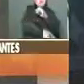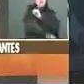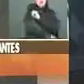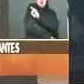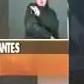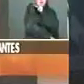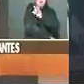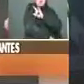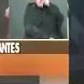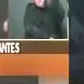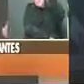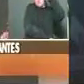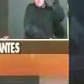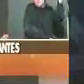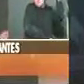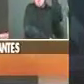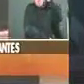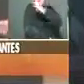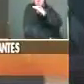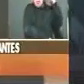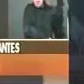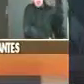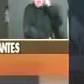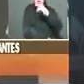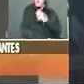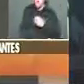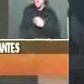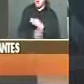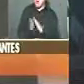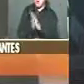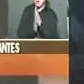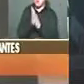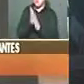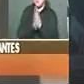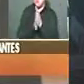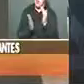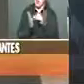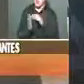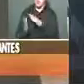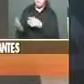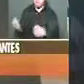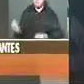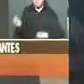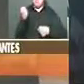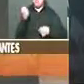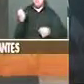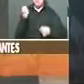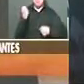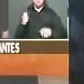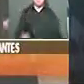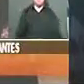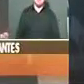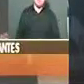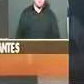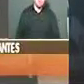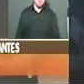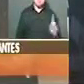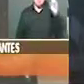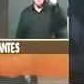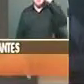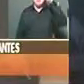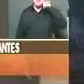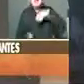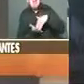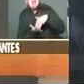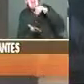en Colombia. Están llegando porque están viendo la oportunidad también de volver a rearmarse para hacer de las suyas, al ver que un gobierno débil